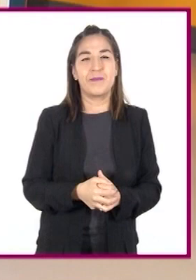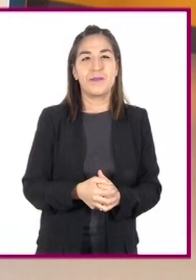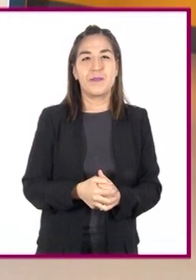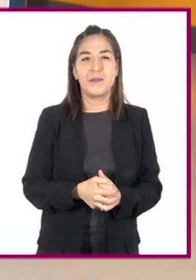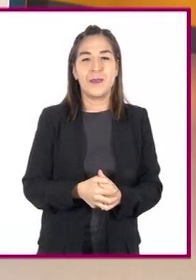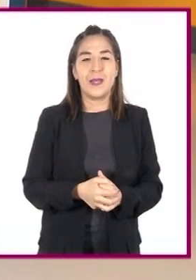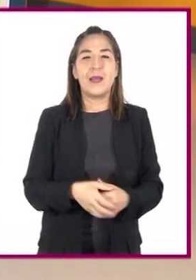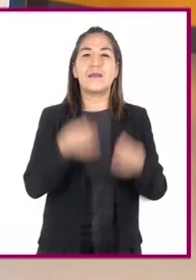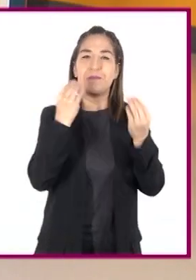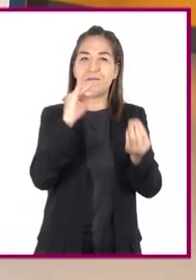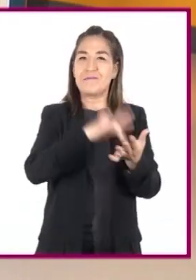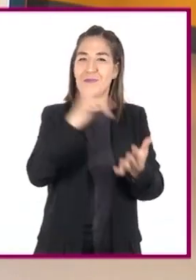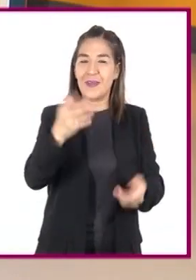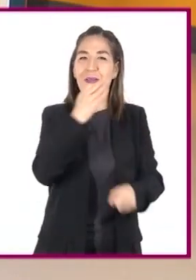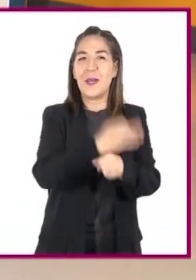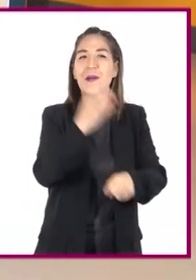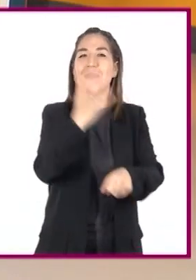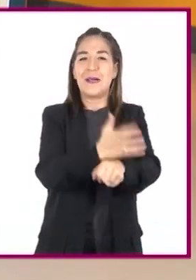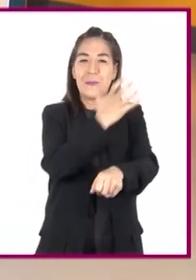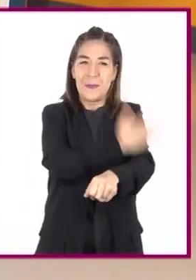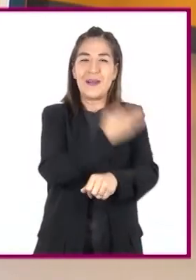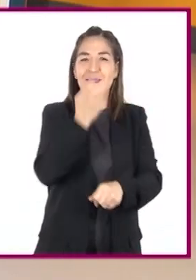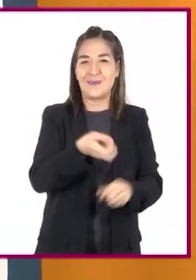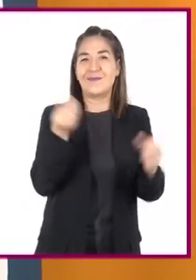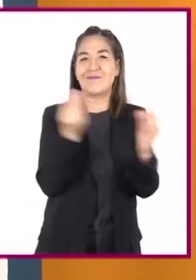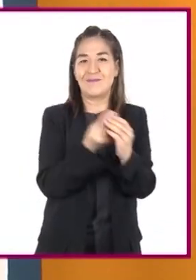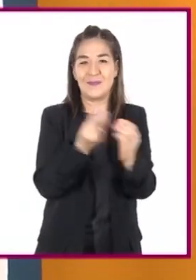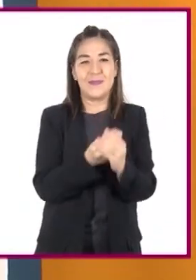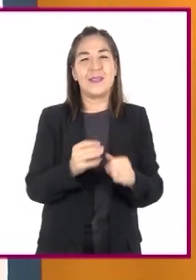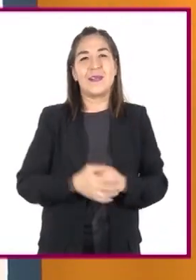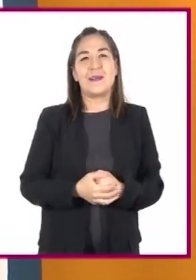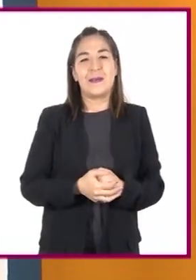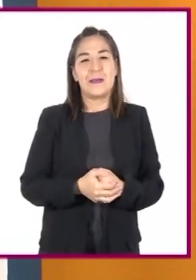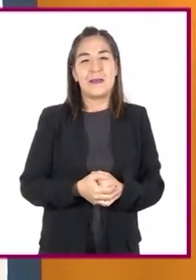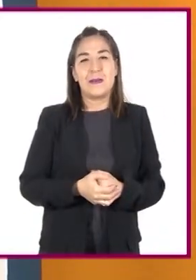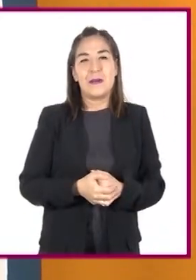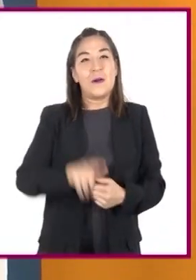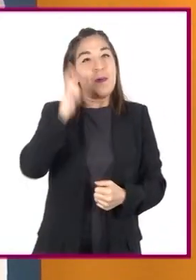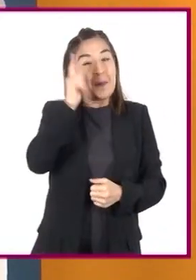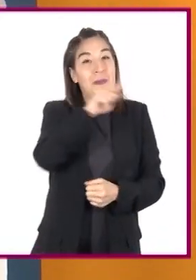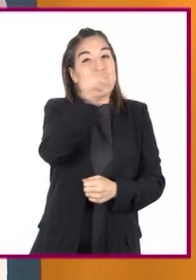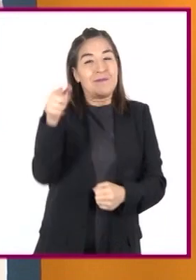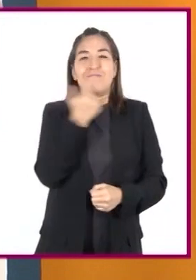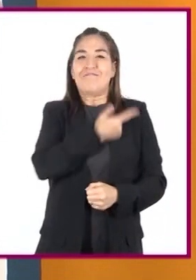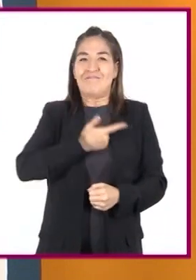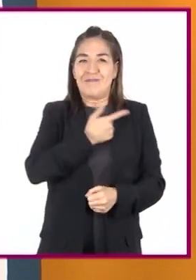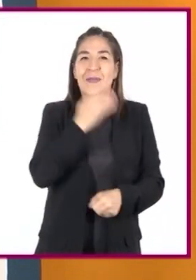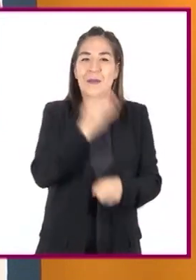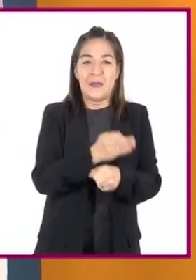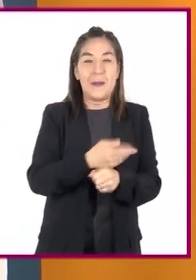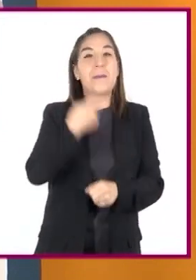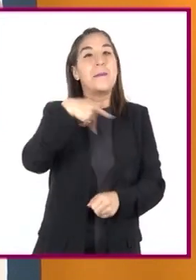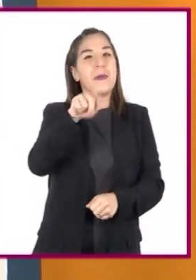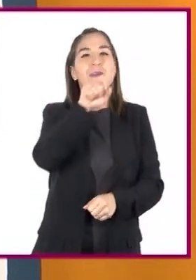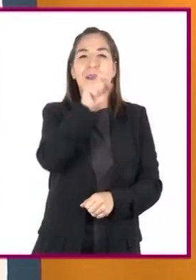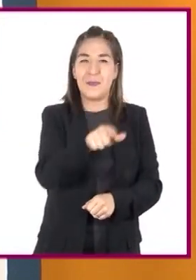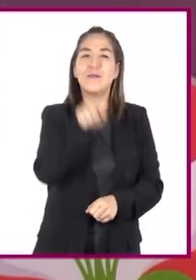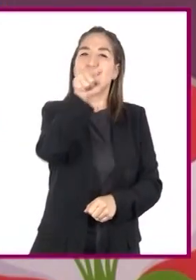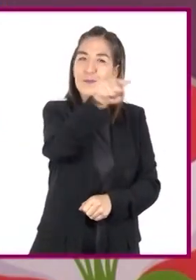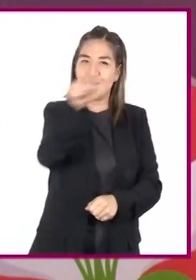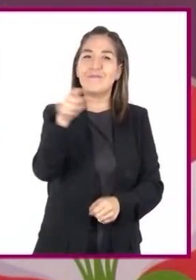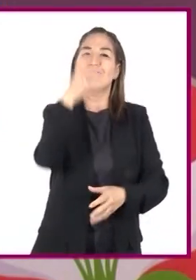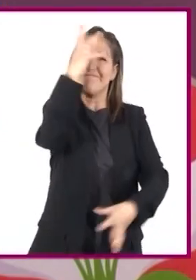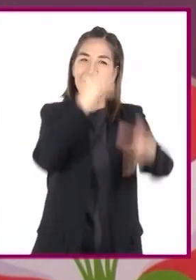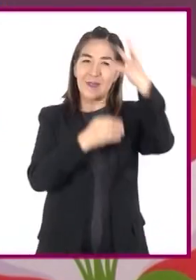Les damos las gracias por acompañarnos en esta sesión. Esperamos les haya gustado, pero sobre todo hayan